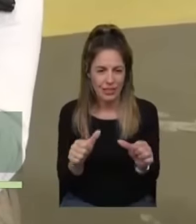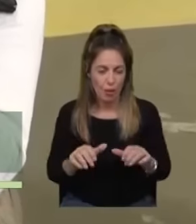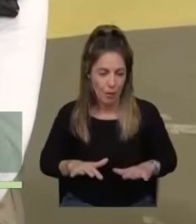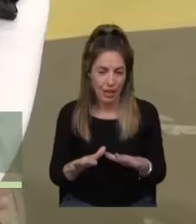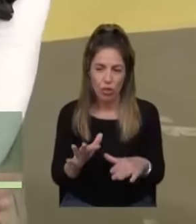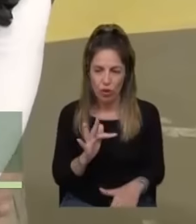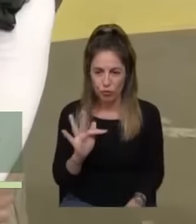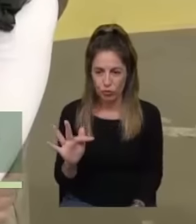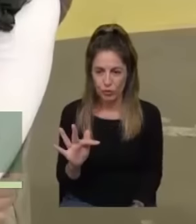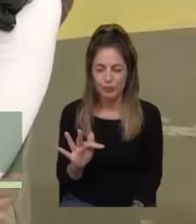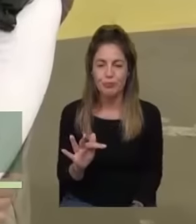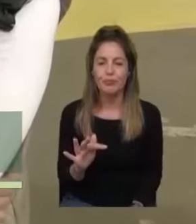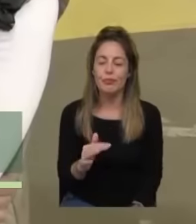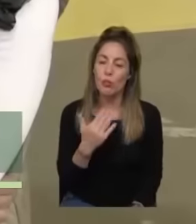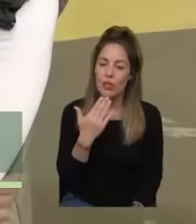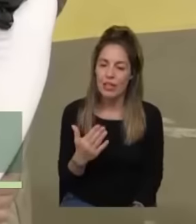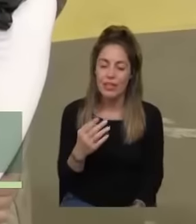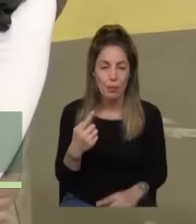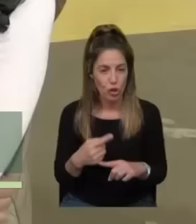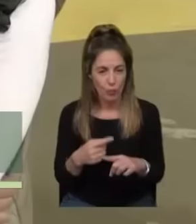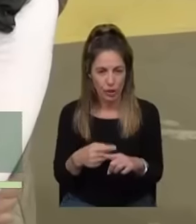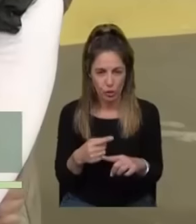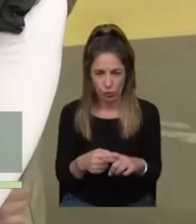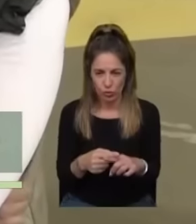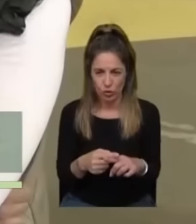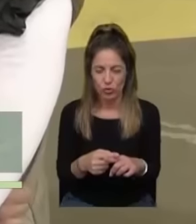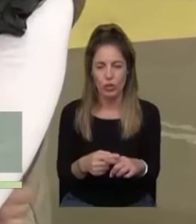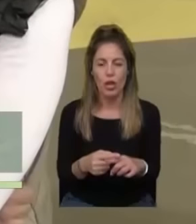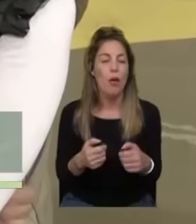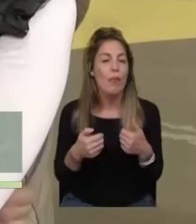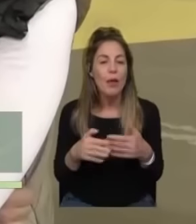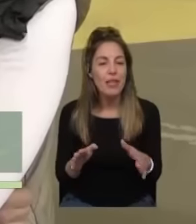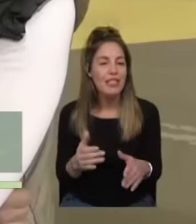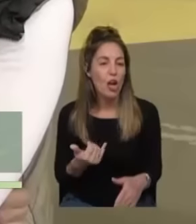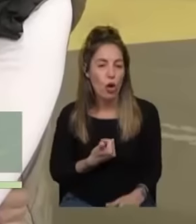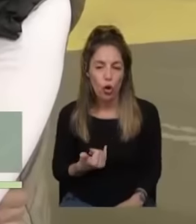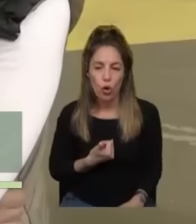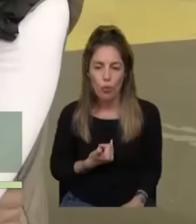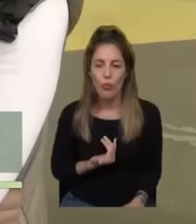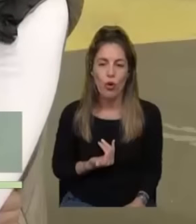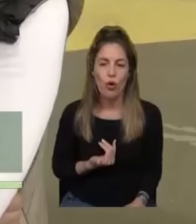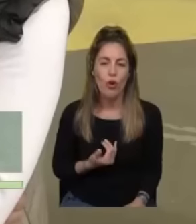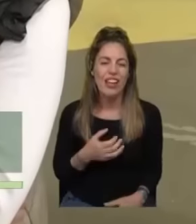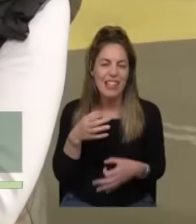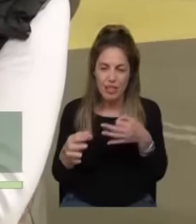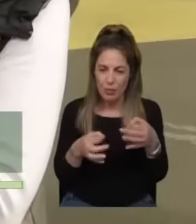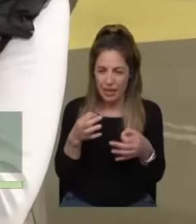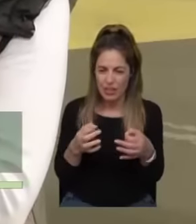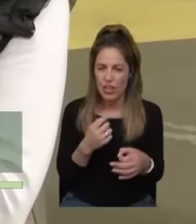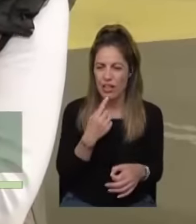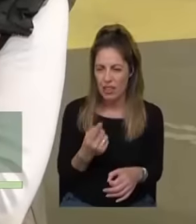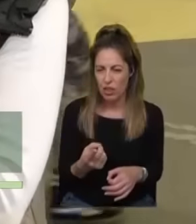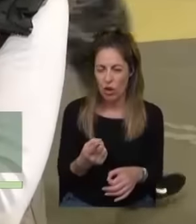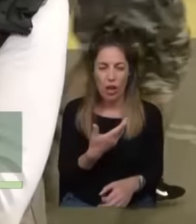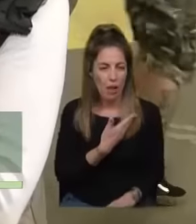futuro? Silvia, gracias por estos minutos. Bueno, para empezar, ¿cómo te tomaste las explicaciones que dio